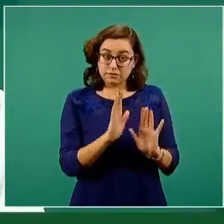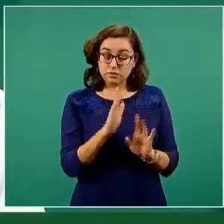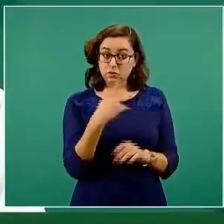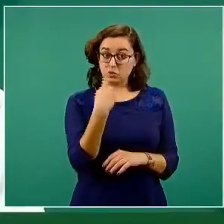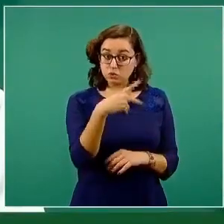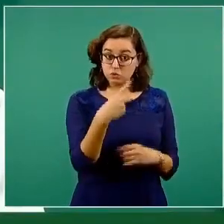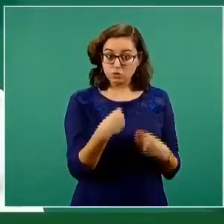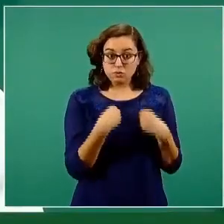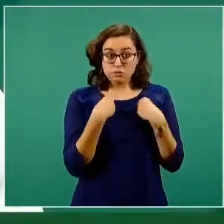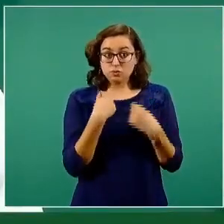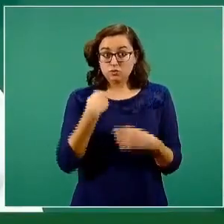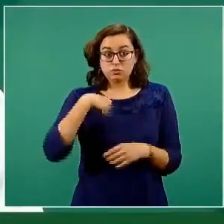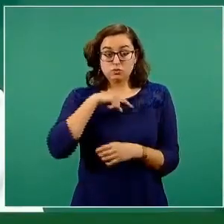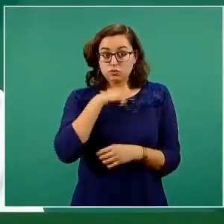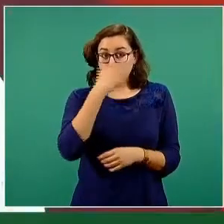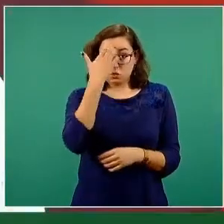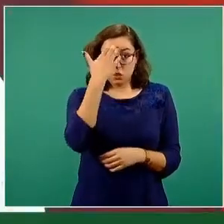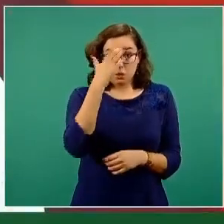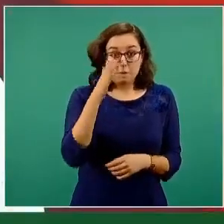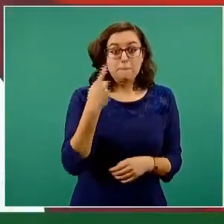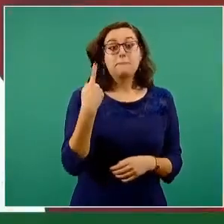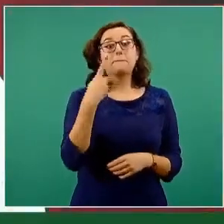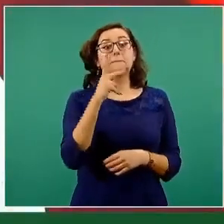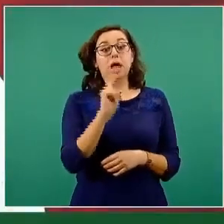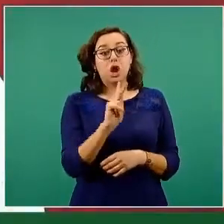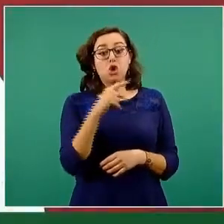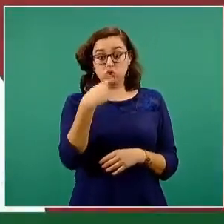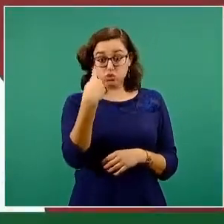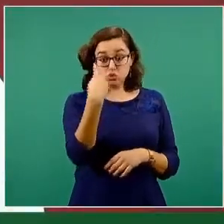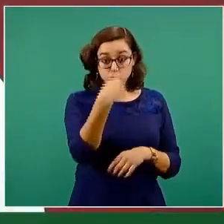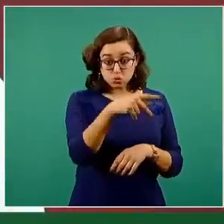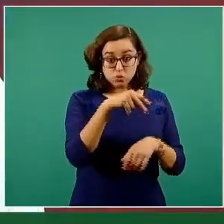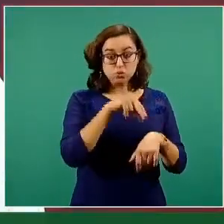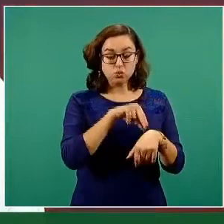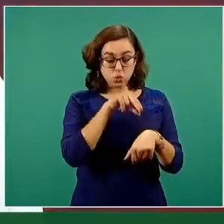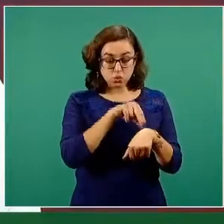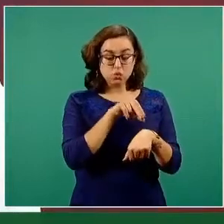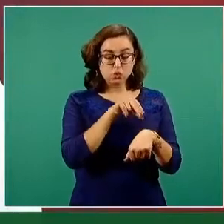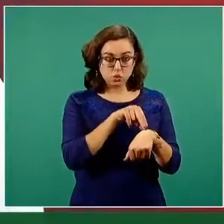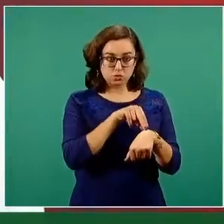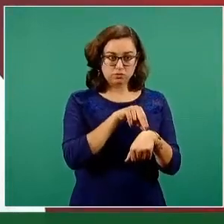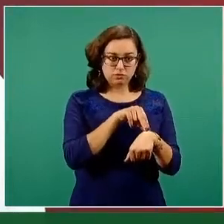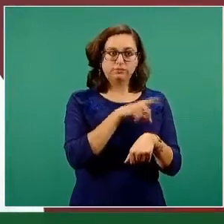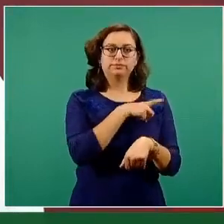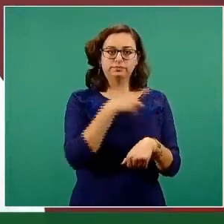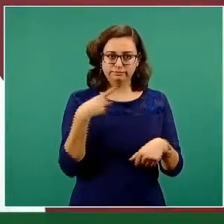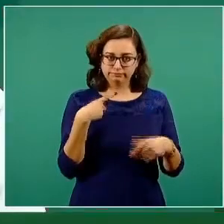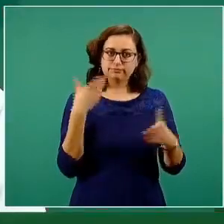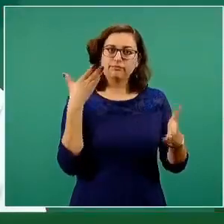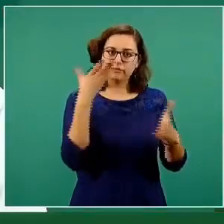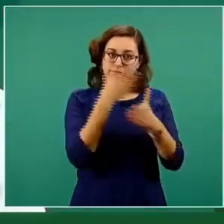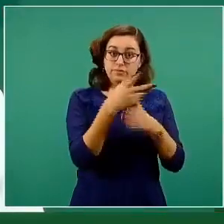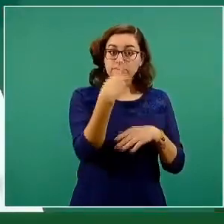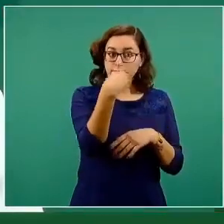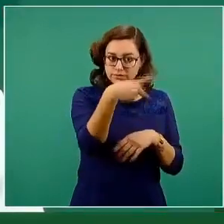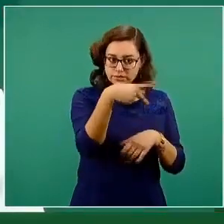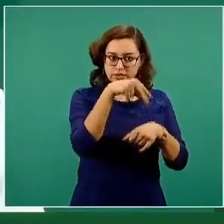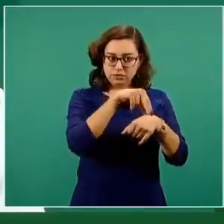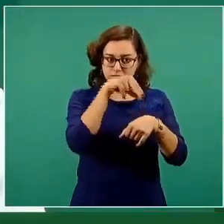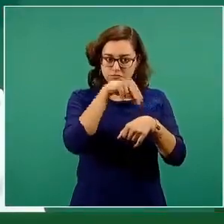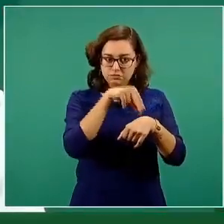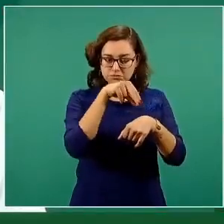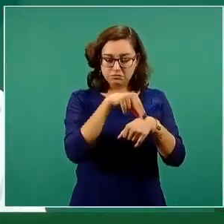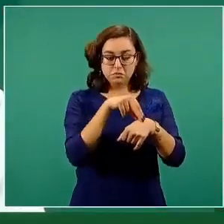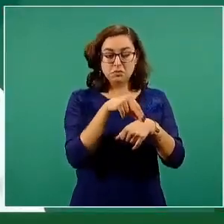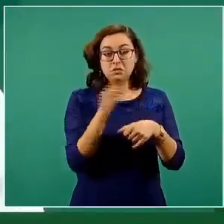es comente con el médico o la médica que le atiende sobre su condición de salud. Si a nadie le ha